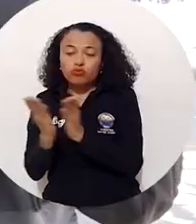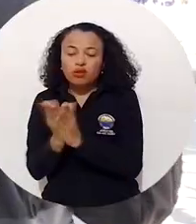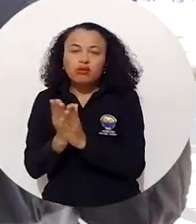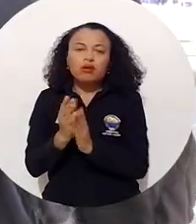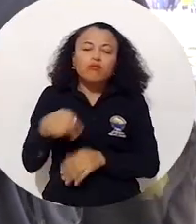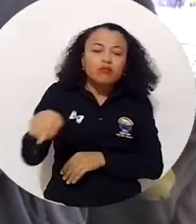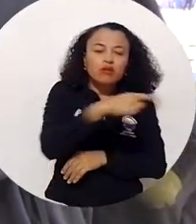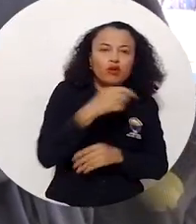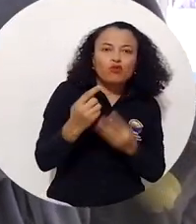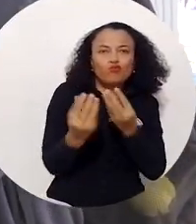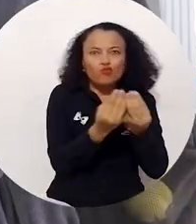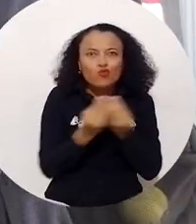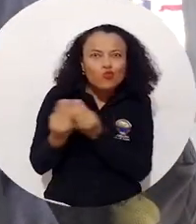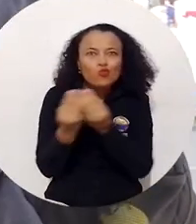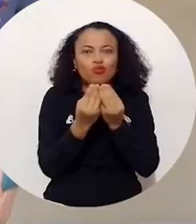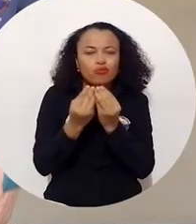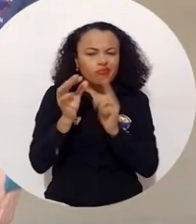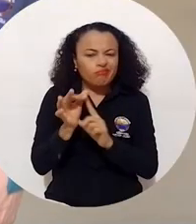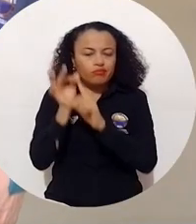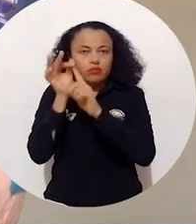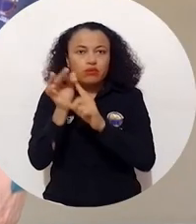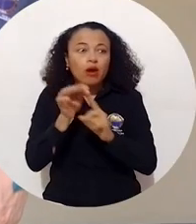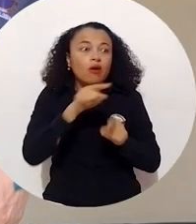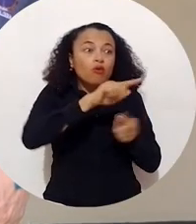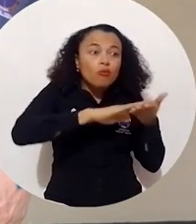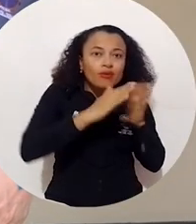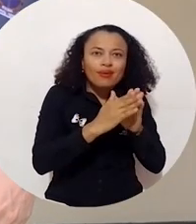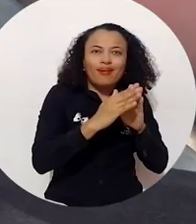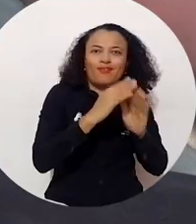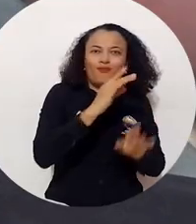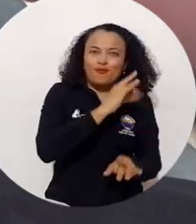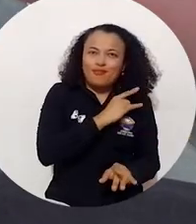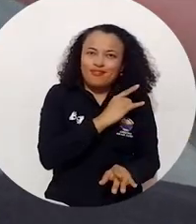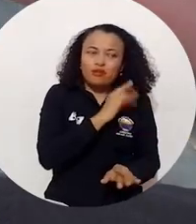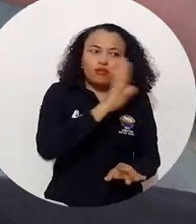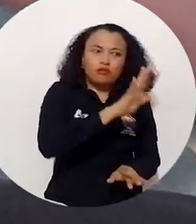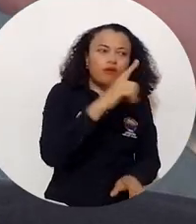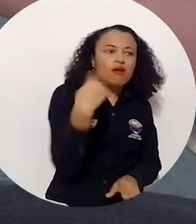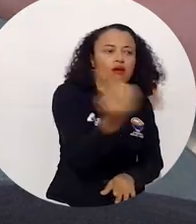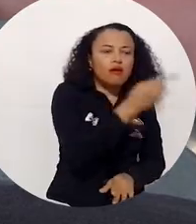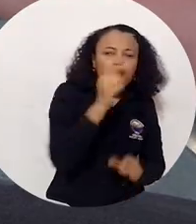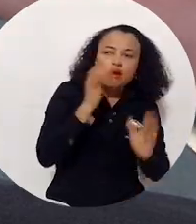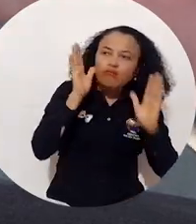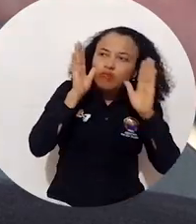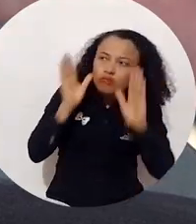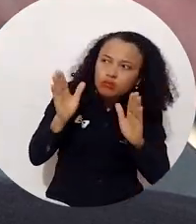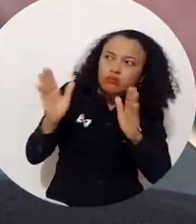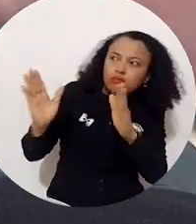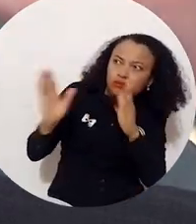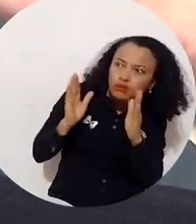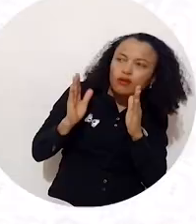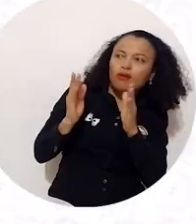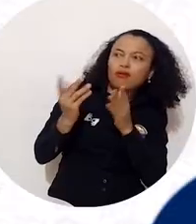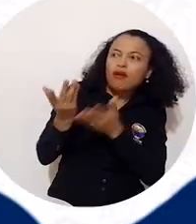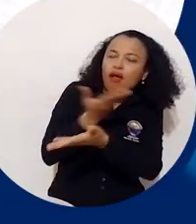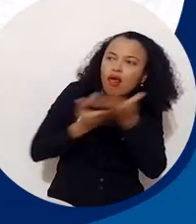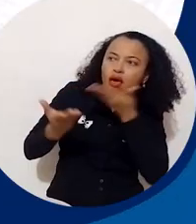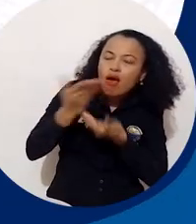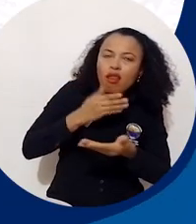Estudiantil, quienes disponen de un equipo especializado para que la comunidad universitaria tenga espacios de atención y diálogo.